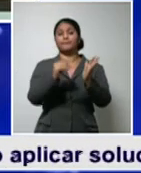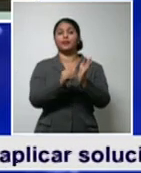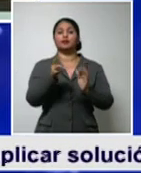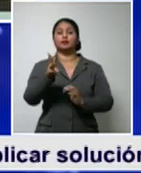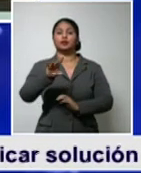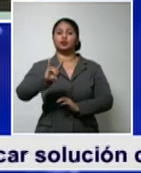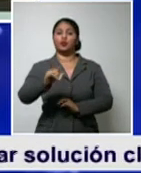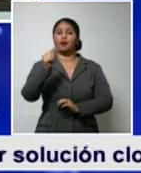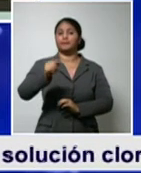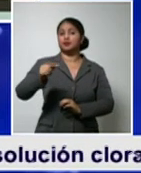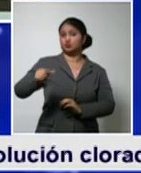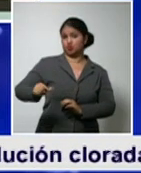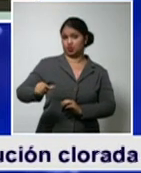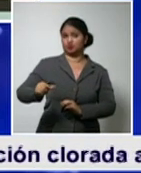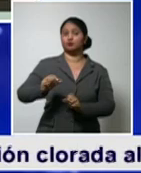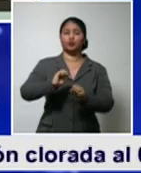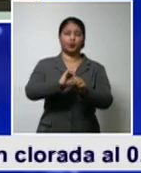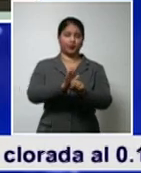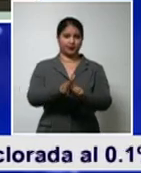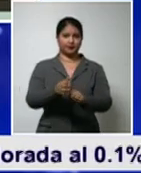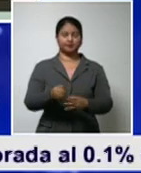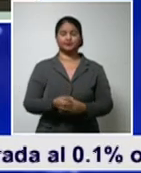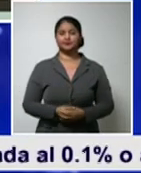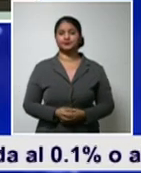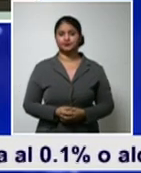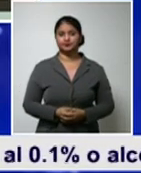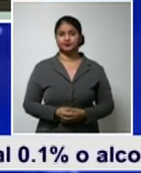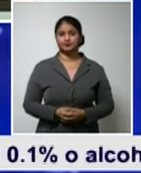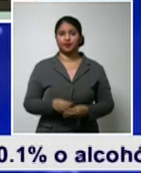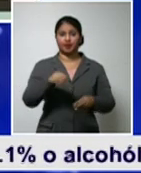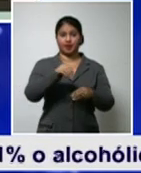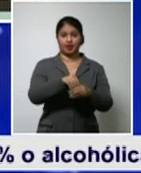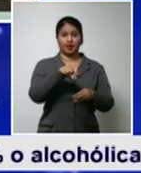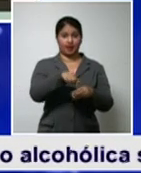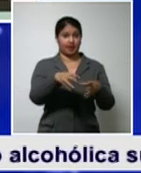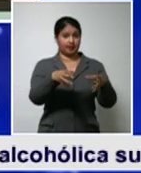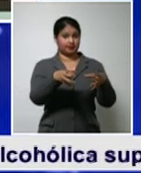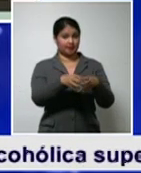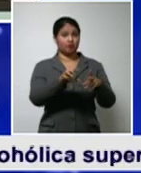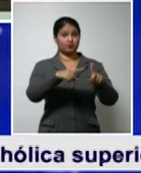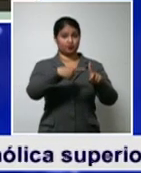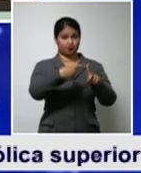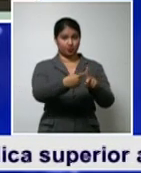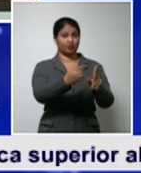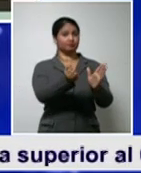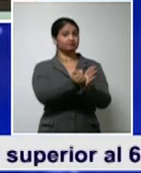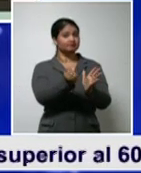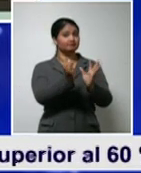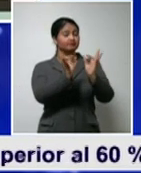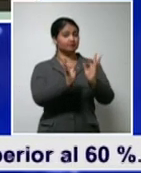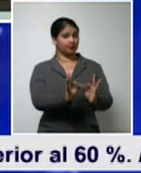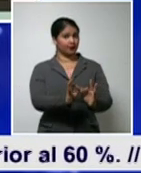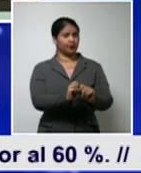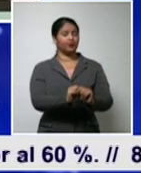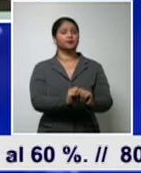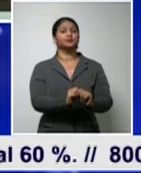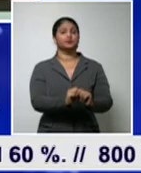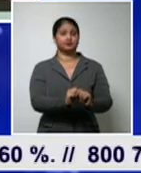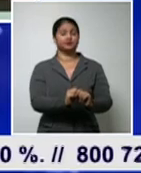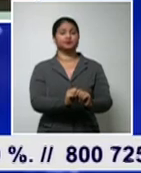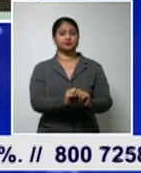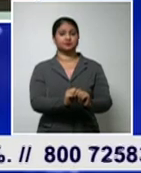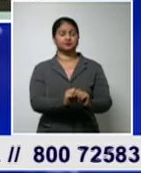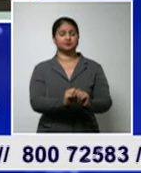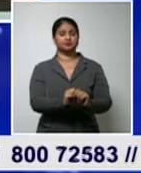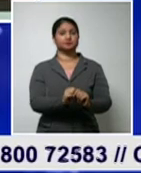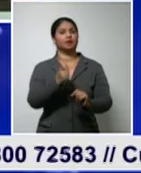diagnosticadas con la COVID-19. De esas 1.039 personas, también, como ocurre desde hace